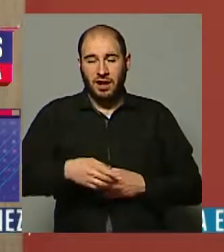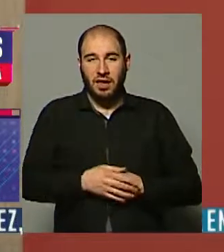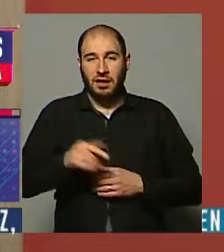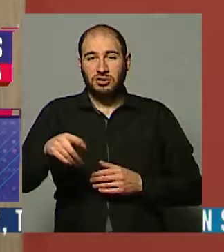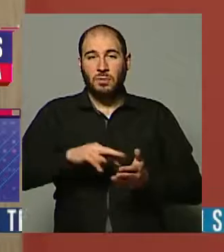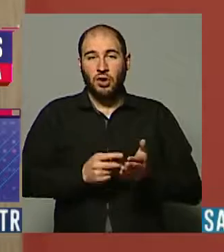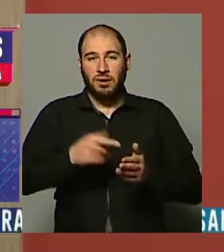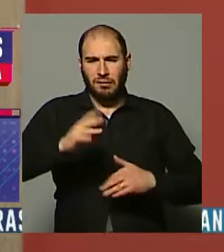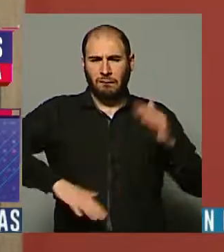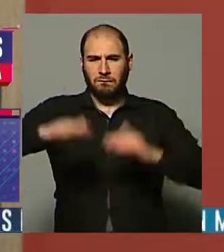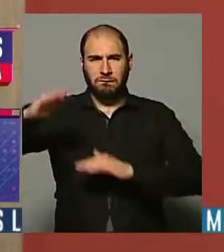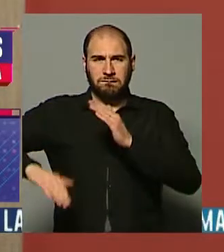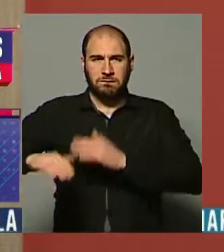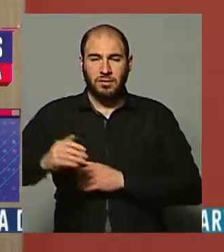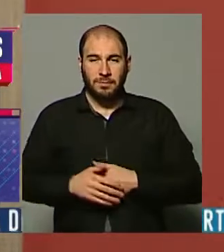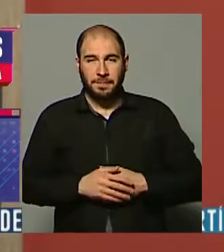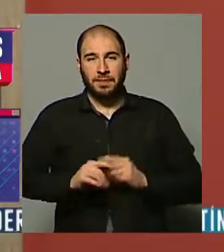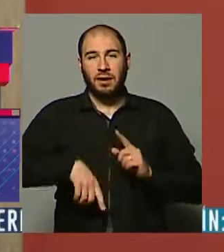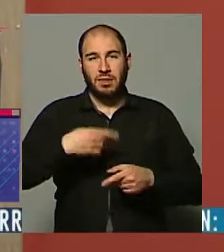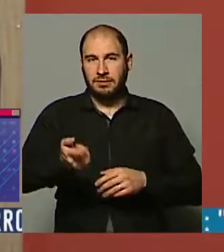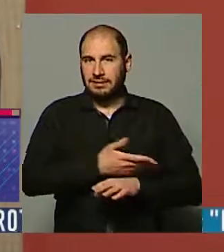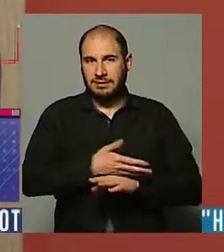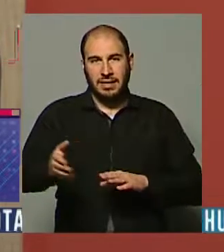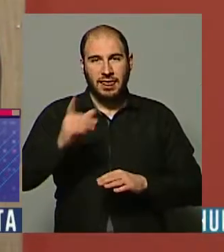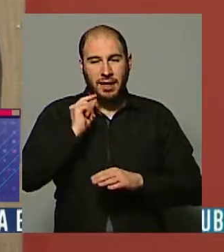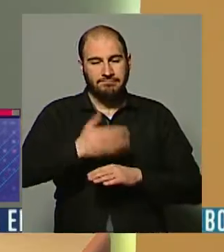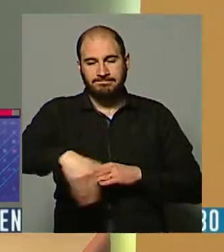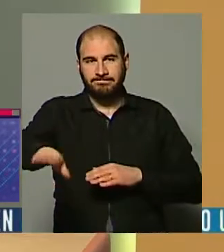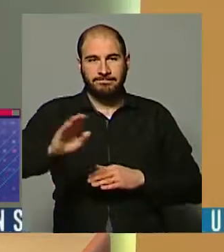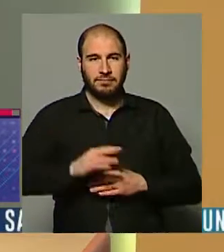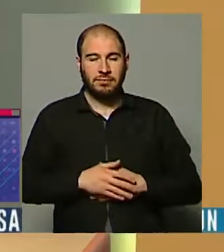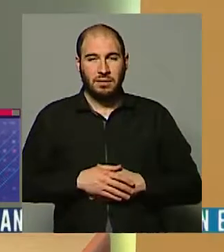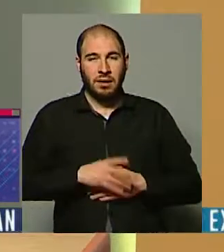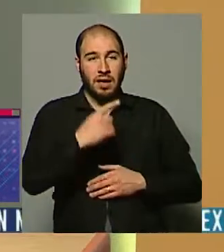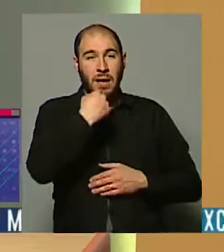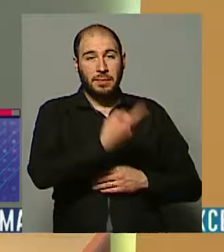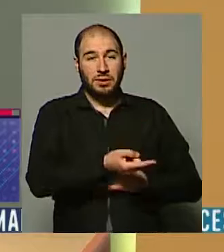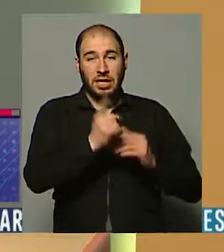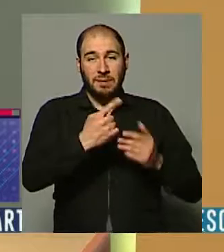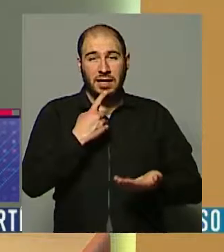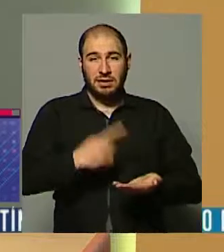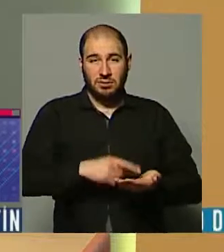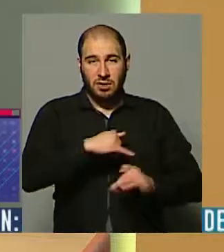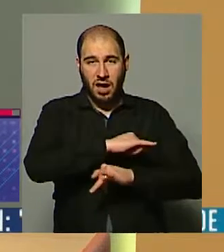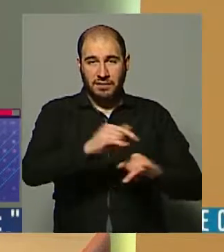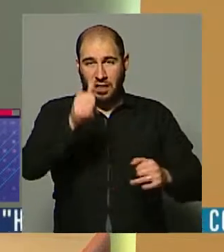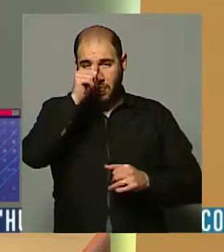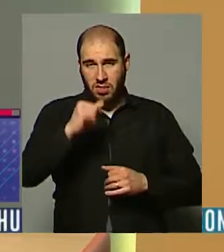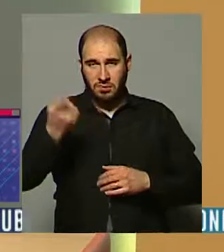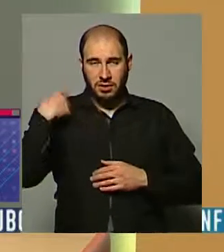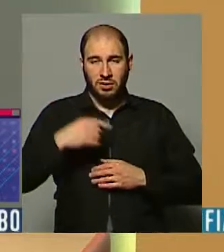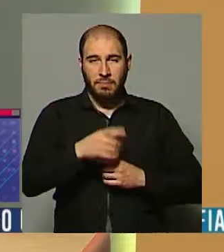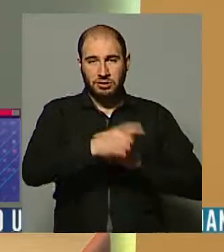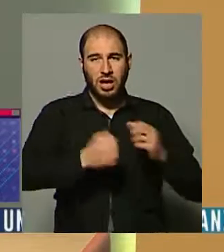esta situación de inestabilidad que seguramente va a seguir en el transcurso de los días. Y según también las medidas que conocíamos el domingo,